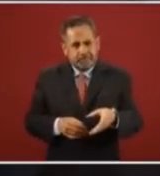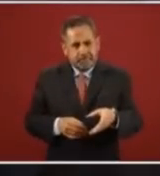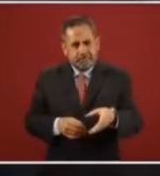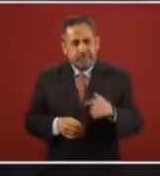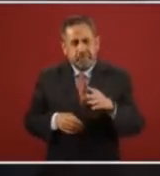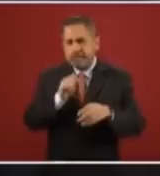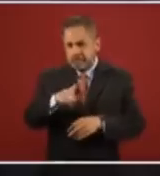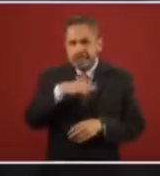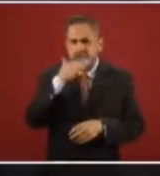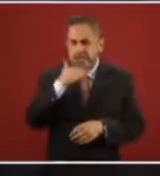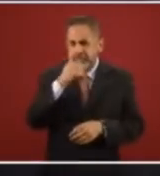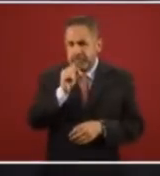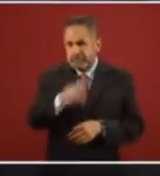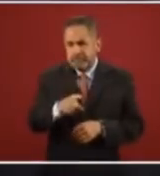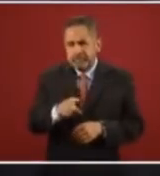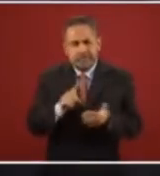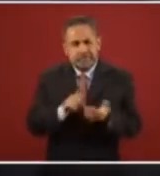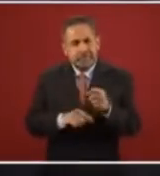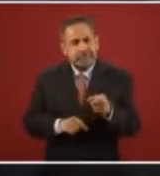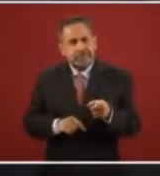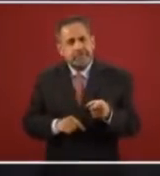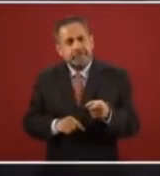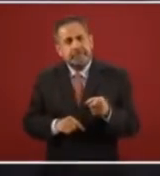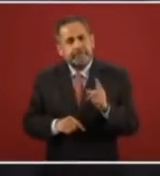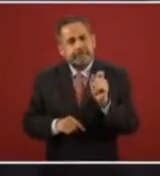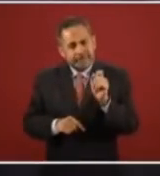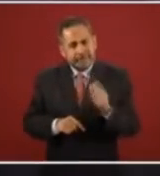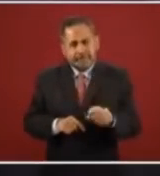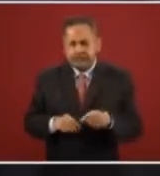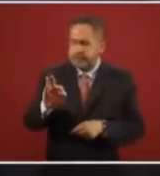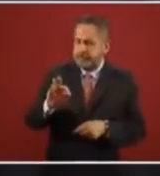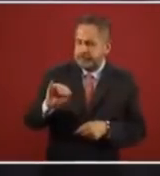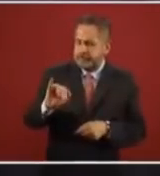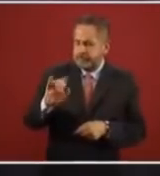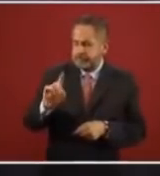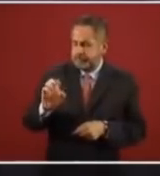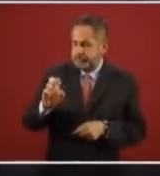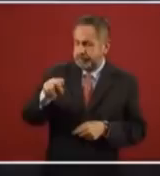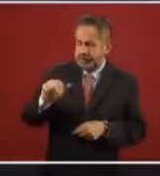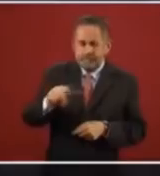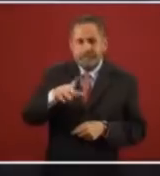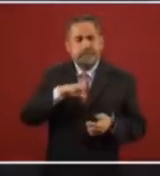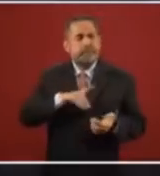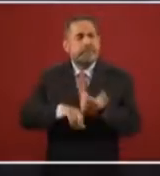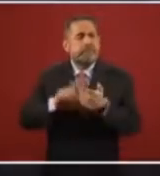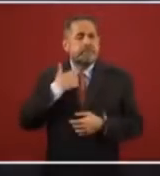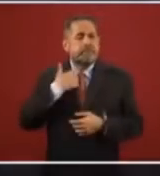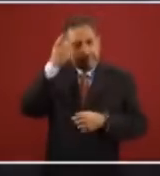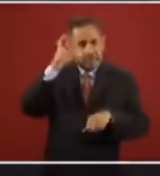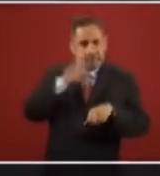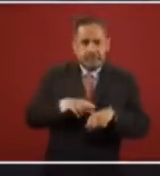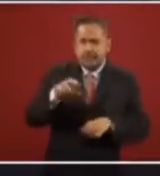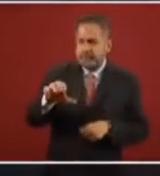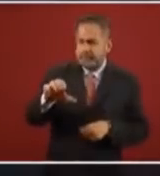también de corrupción, son precisamente la Fidena. En Fidena había un director,